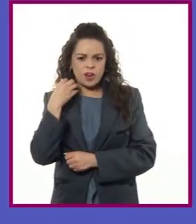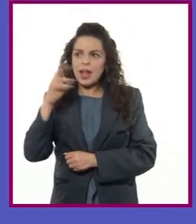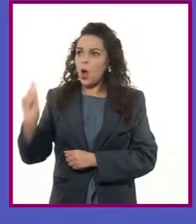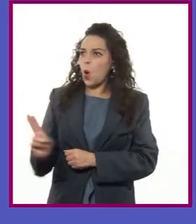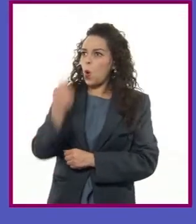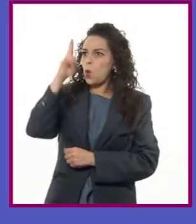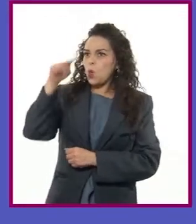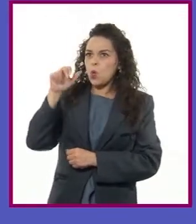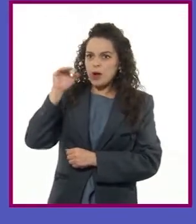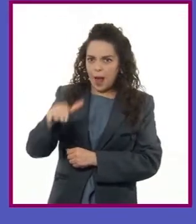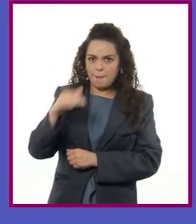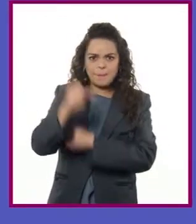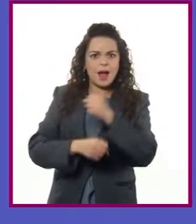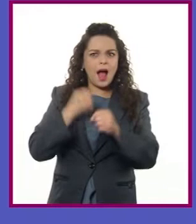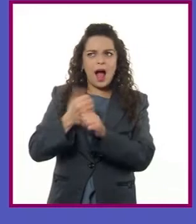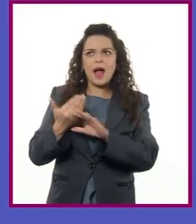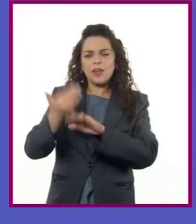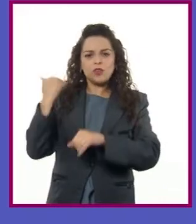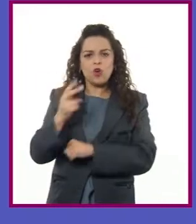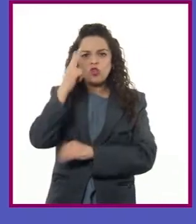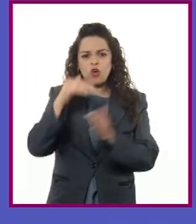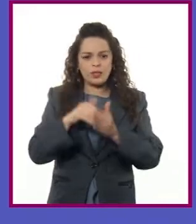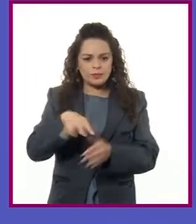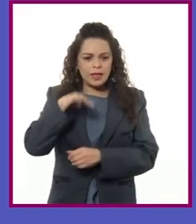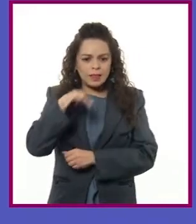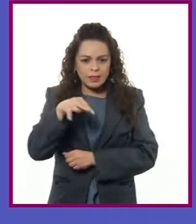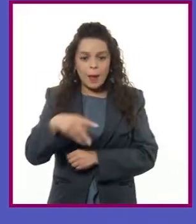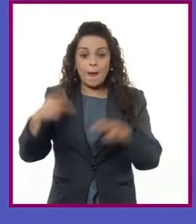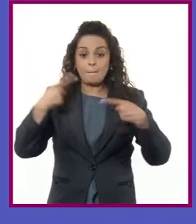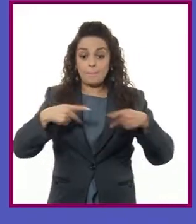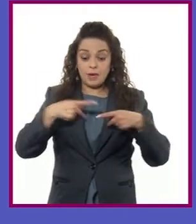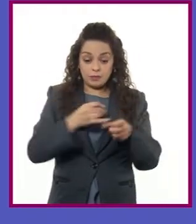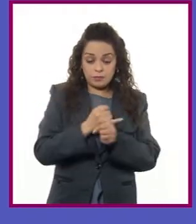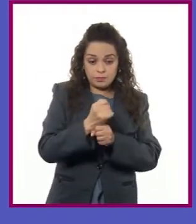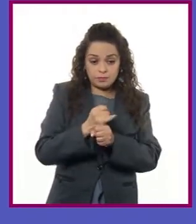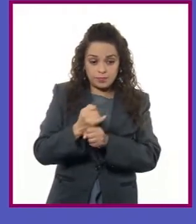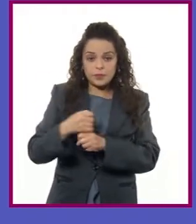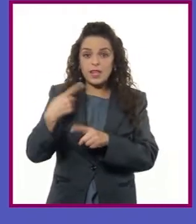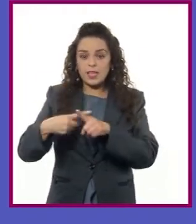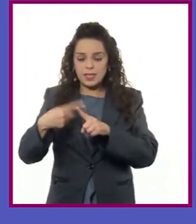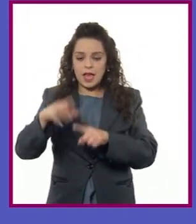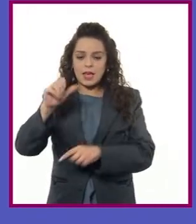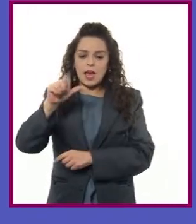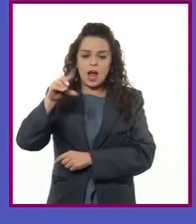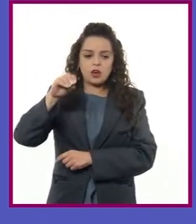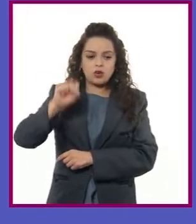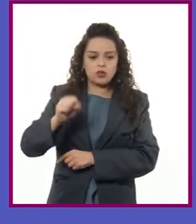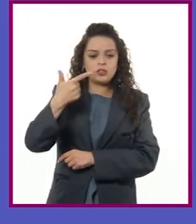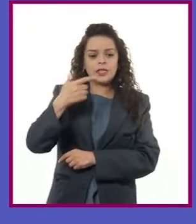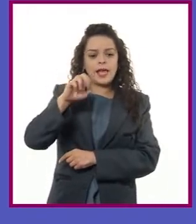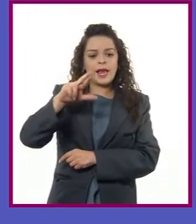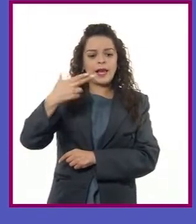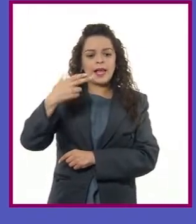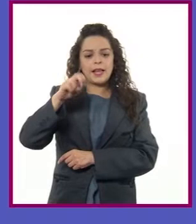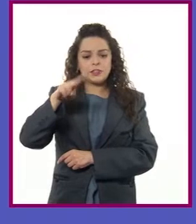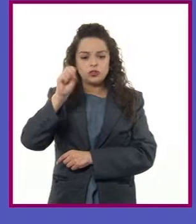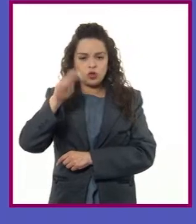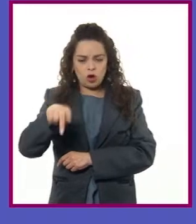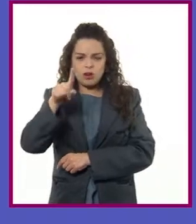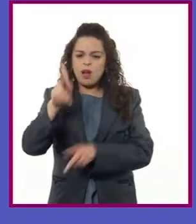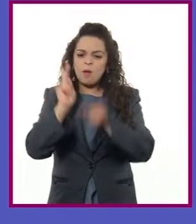en el año 2019, el investigador Carlos Hershenson platicó sobre el futuro de la inteligencia